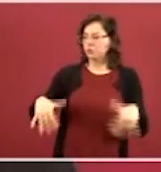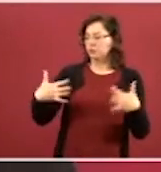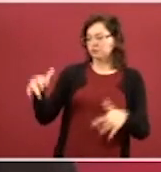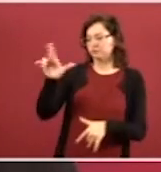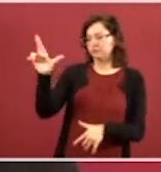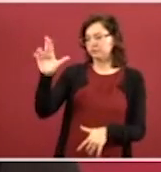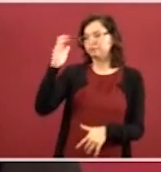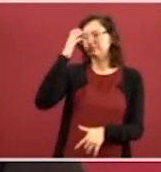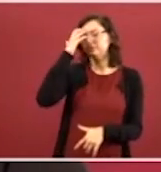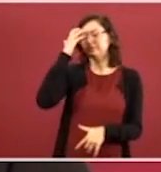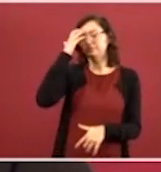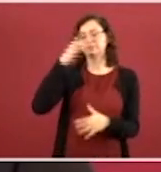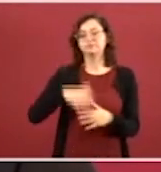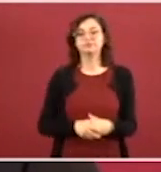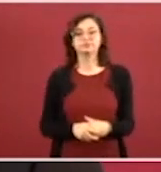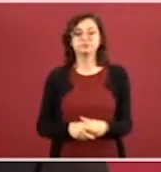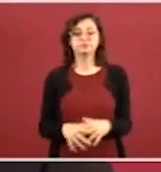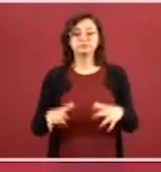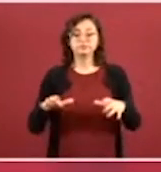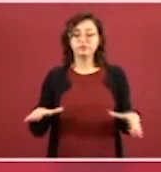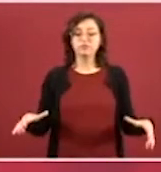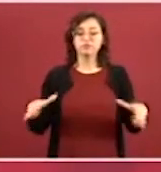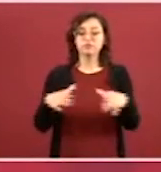En el caso de comunidades indígenas,